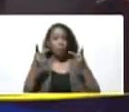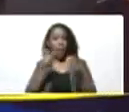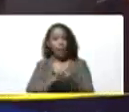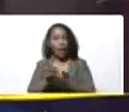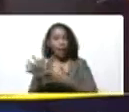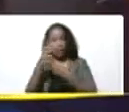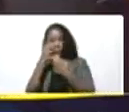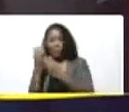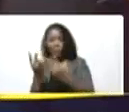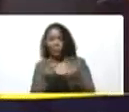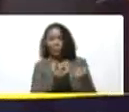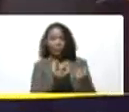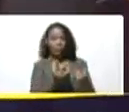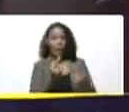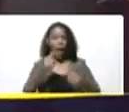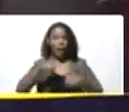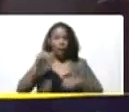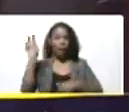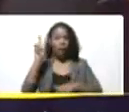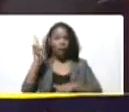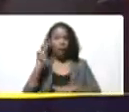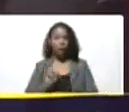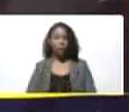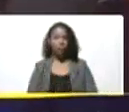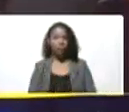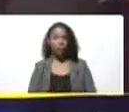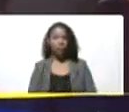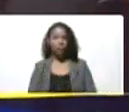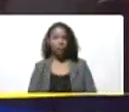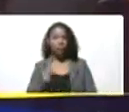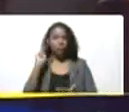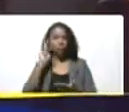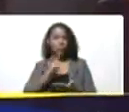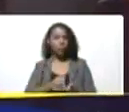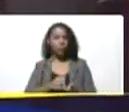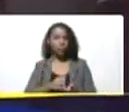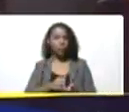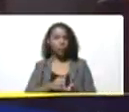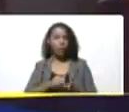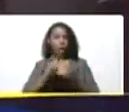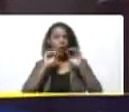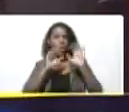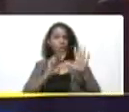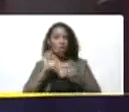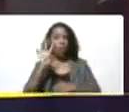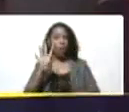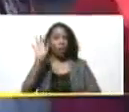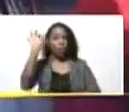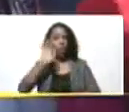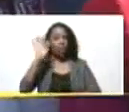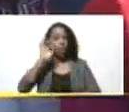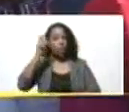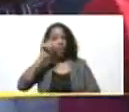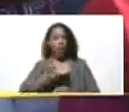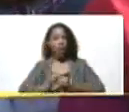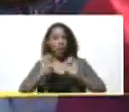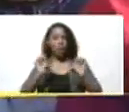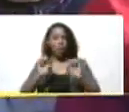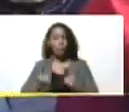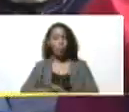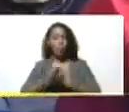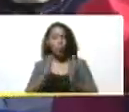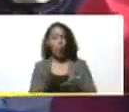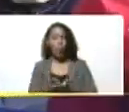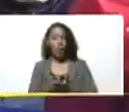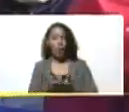invitado, en Venezuela, llega al 84% de la educación global y